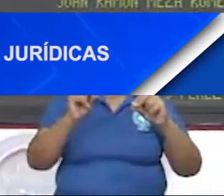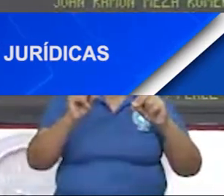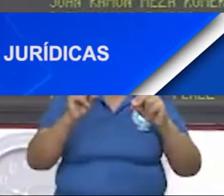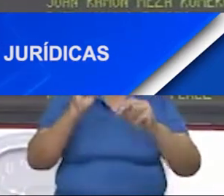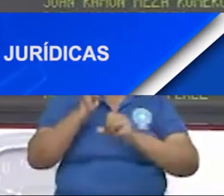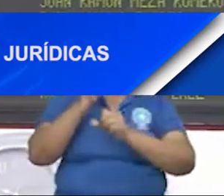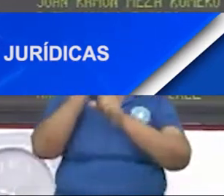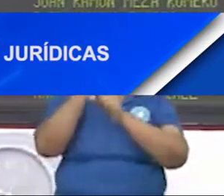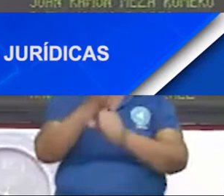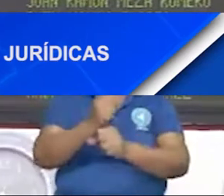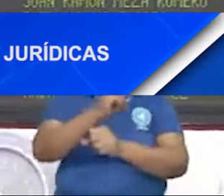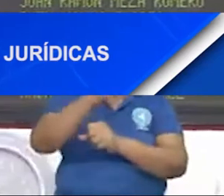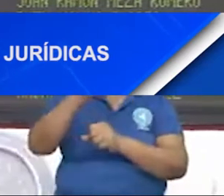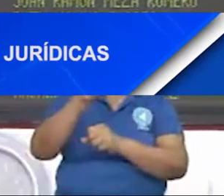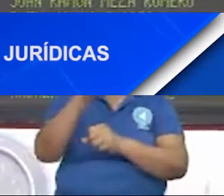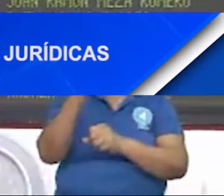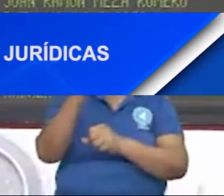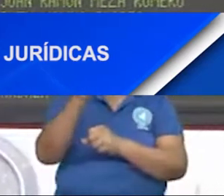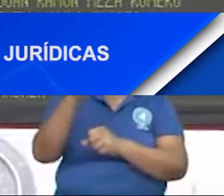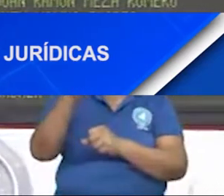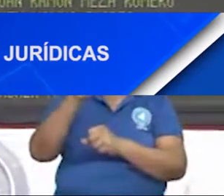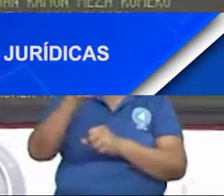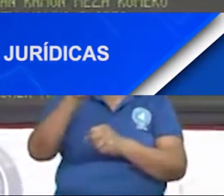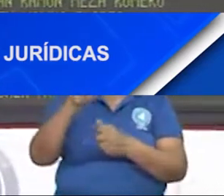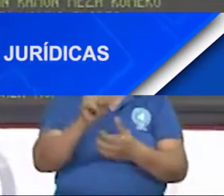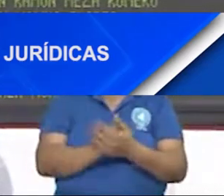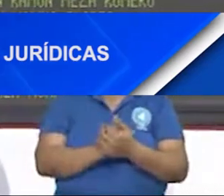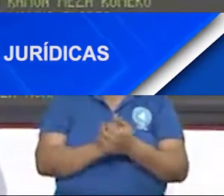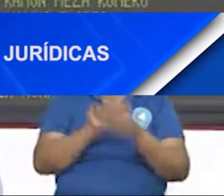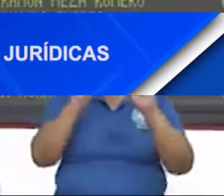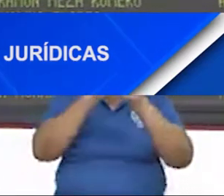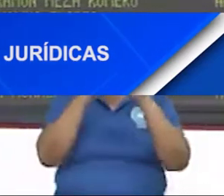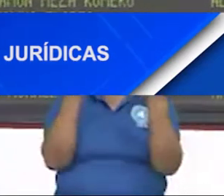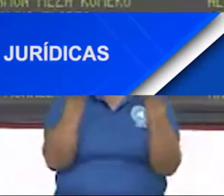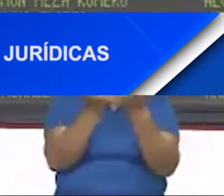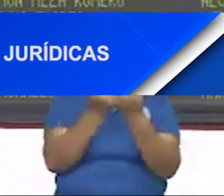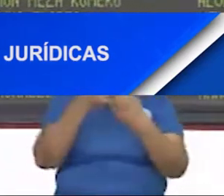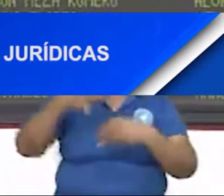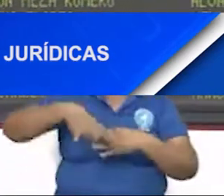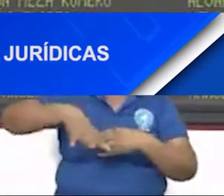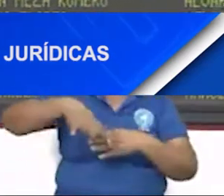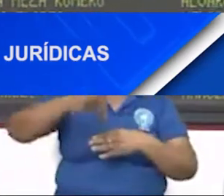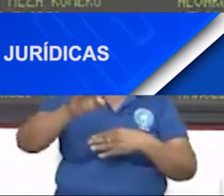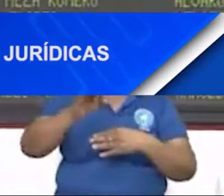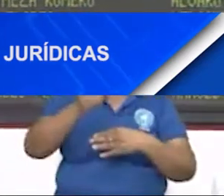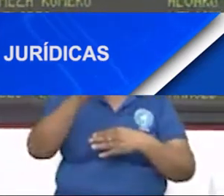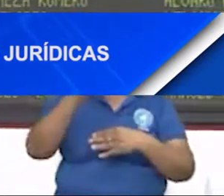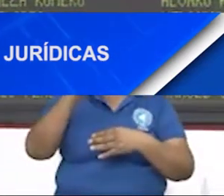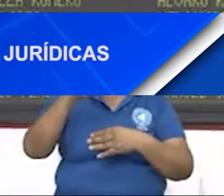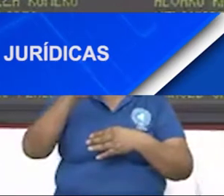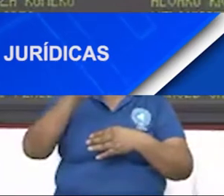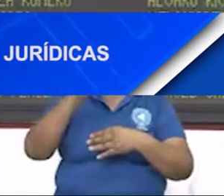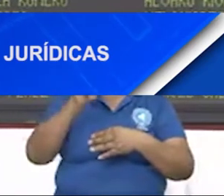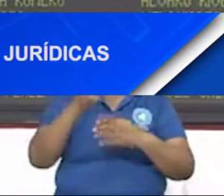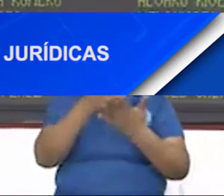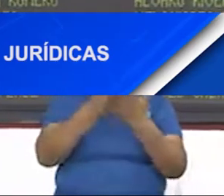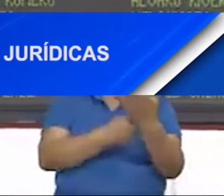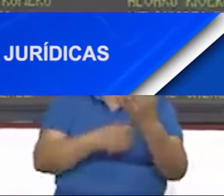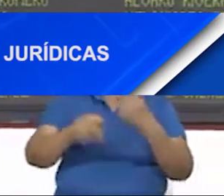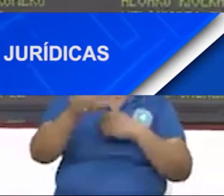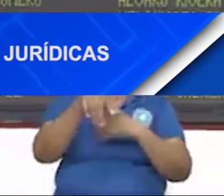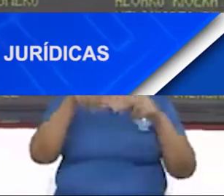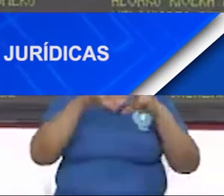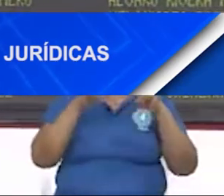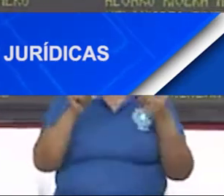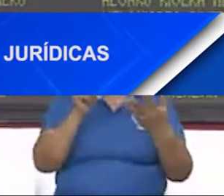Dirección General de Registro y Control de Organismos sin fines de lucro del Ministerio de Gobernación debe proceder a la